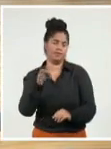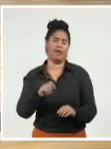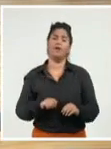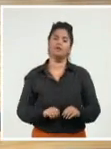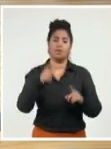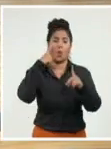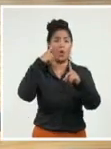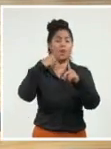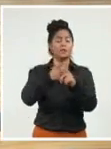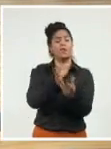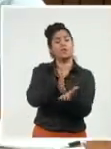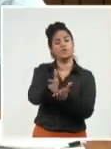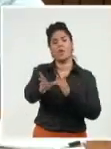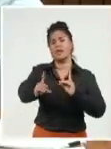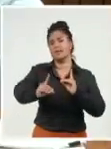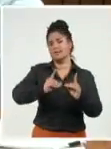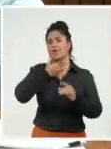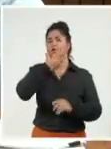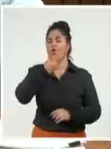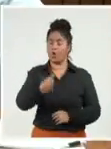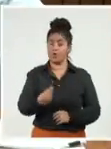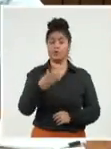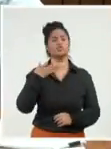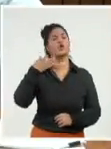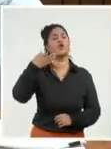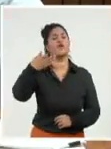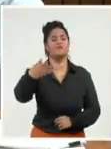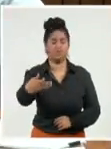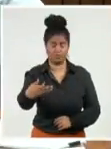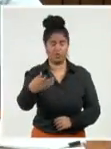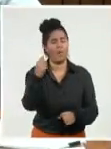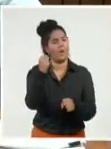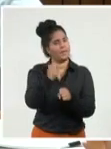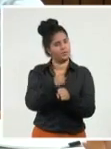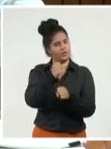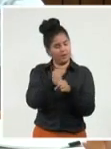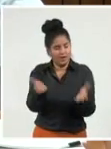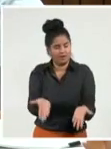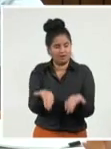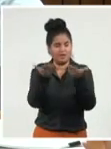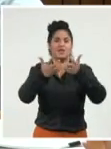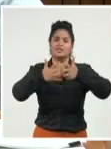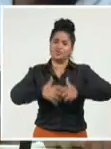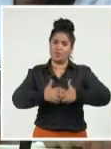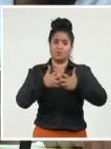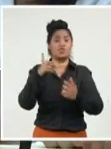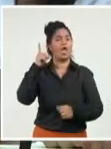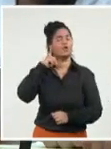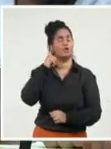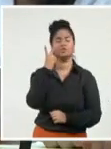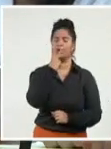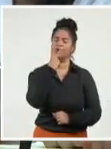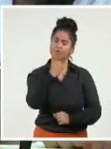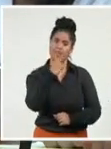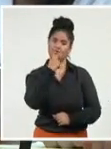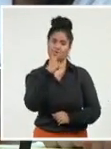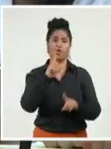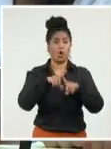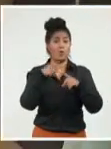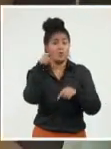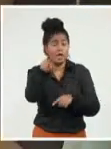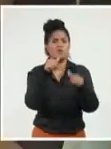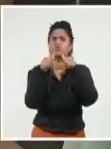jóvenes, ese que él mismo ha llamado a realizar en todo el país, pues insiste que hay que escucharlos y atenderlos como las tan importantes